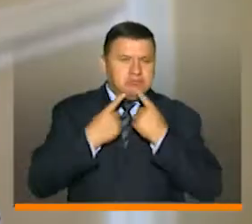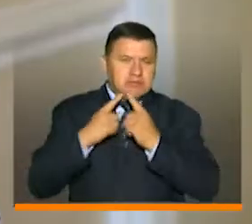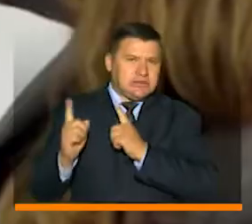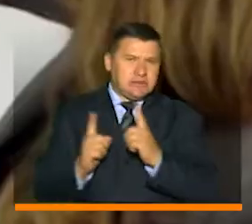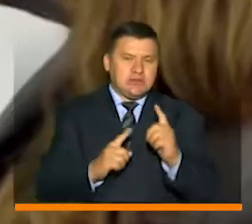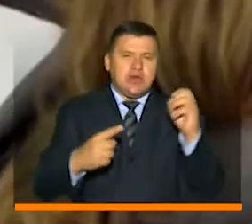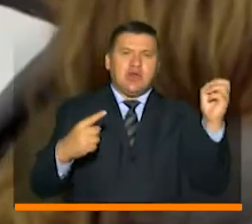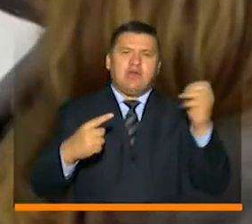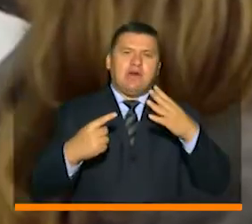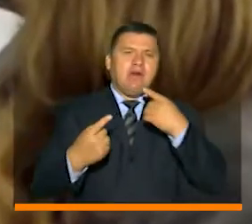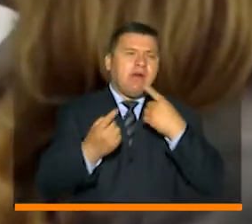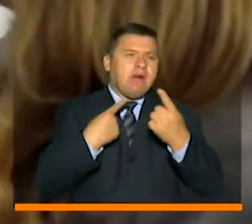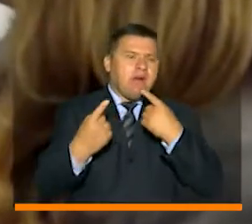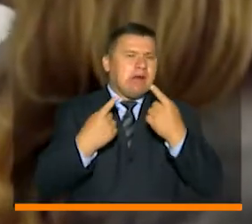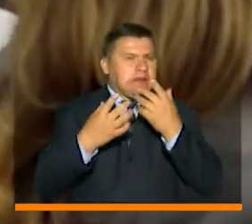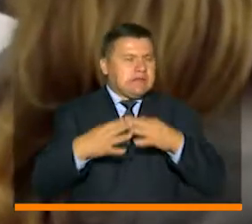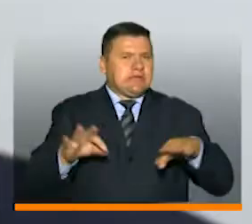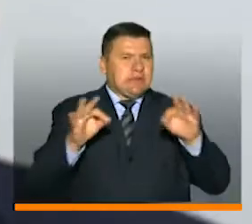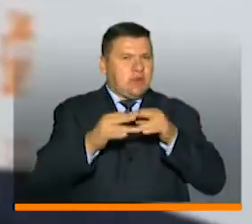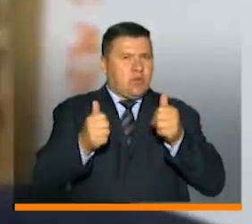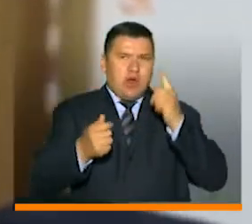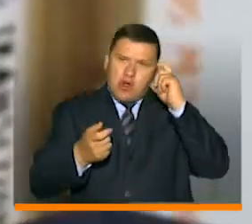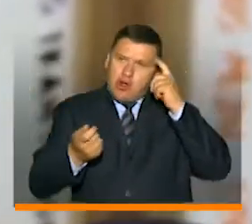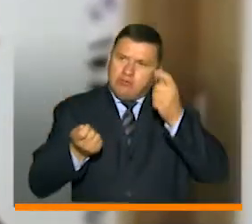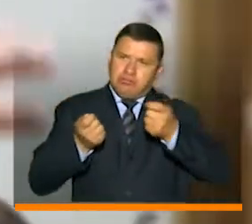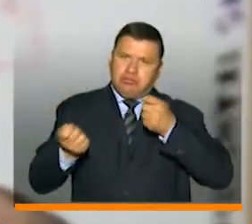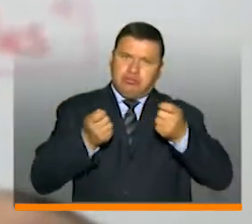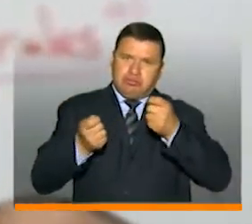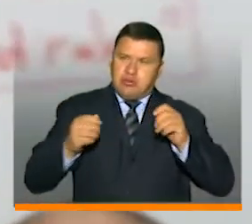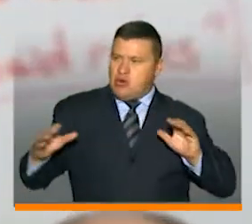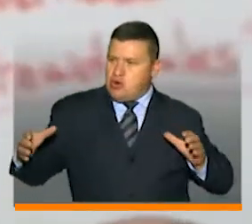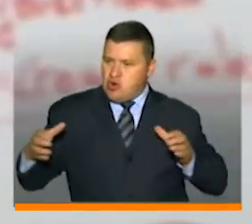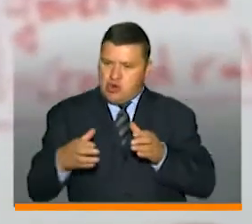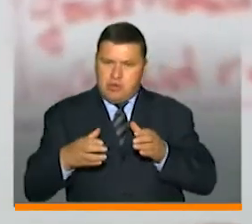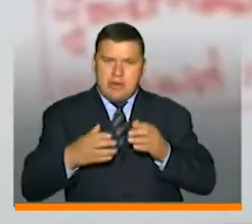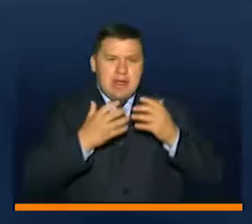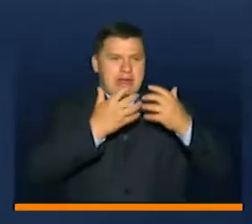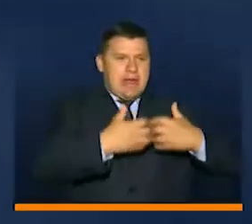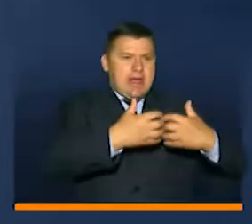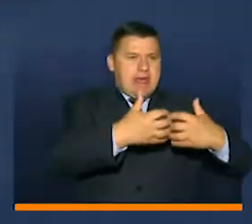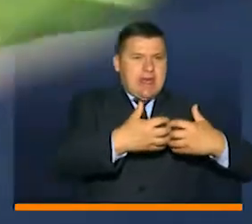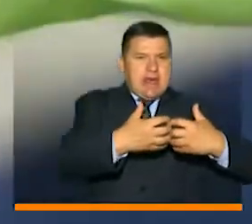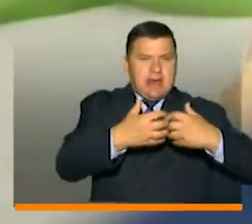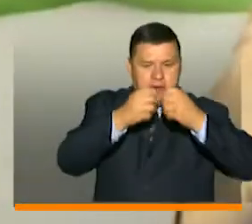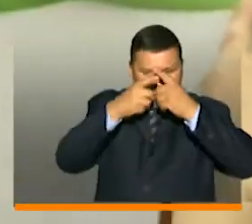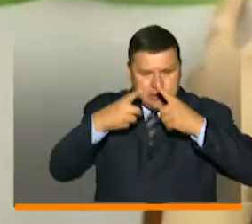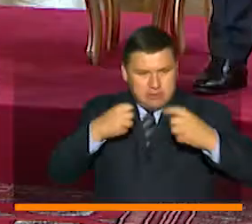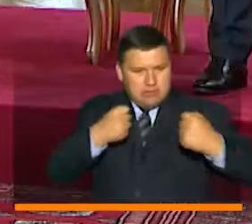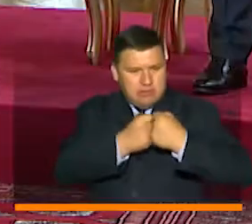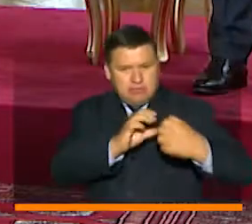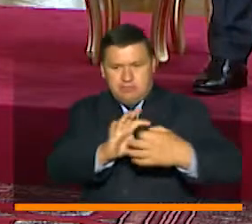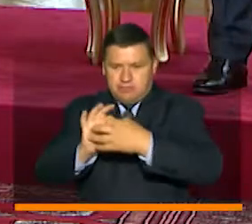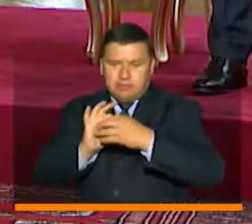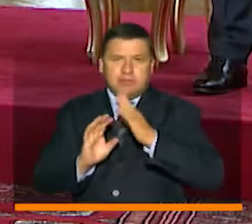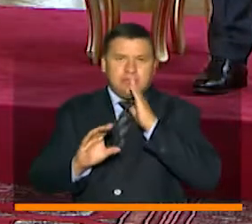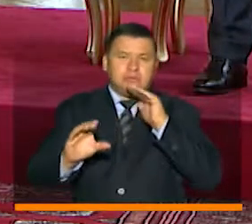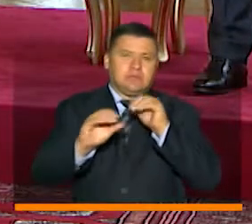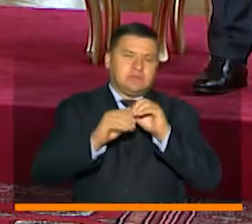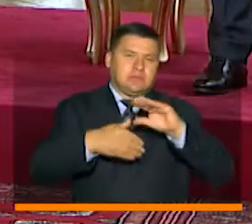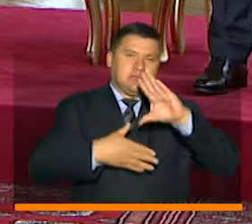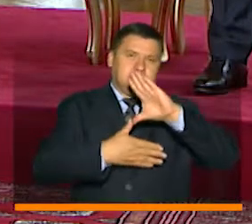en el foro Conversaciones sobre el valor de un buen gobierno corporativo en empresas con capital público, organizado por el